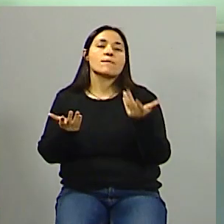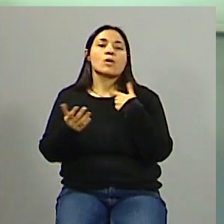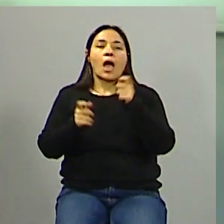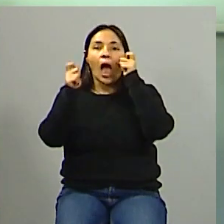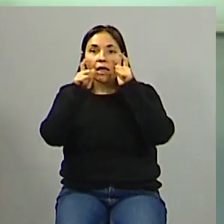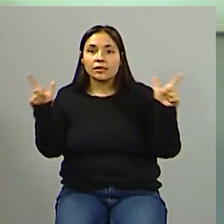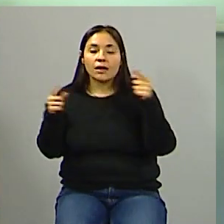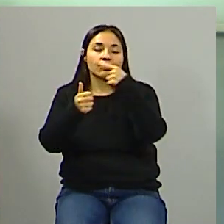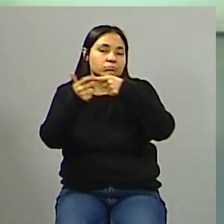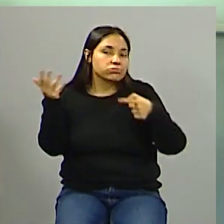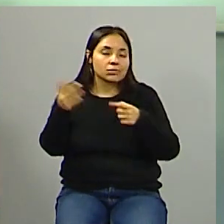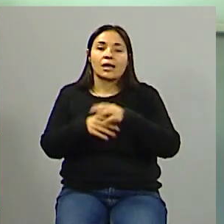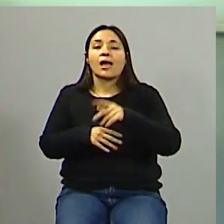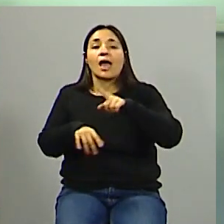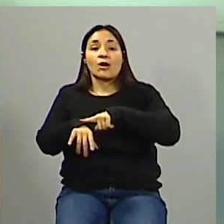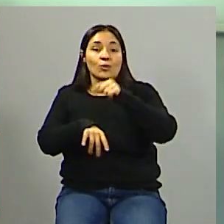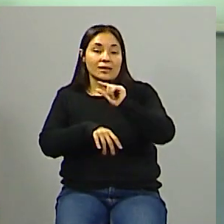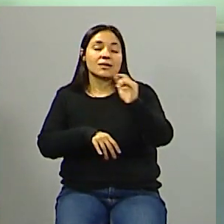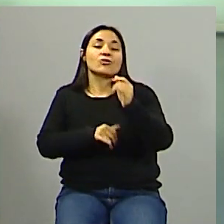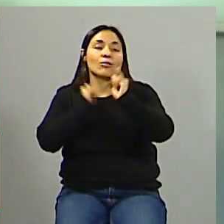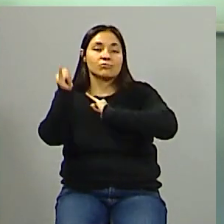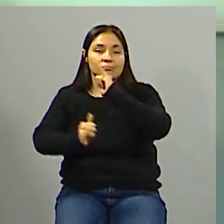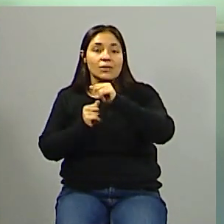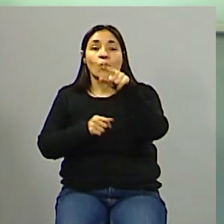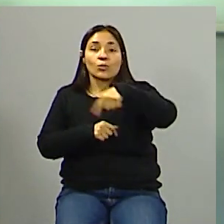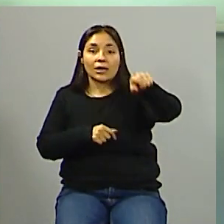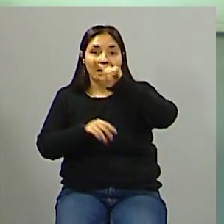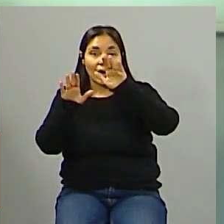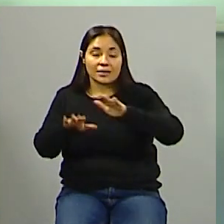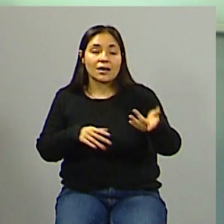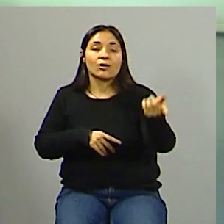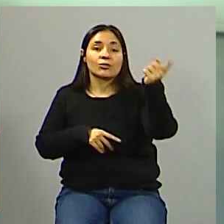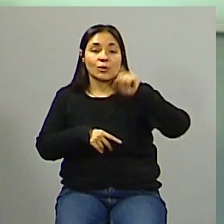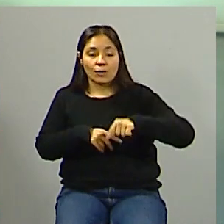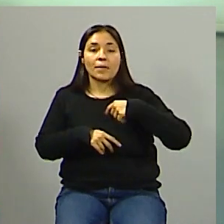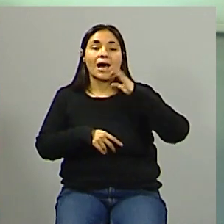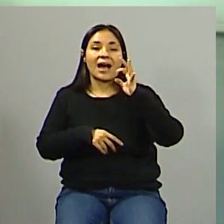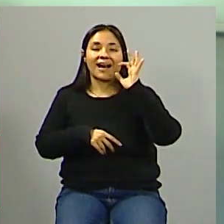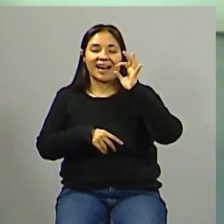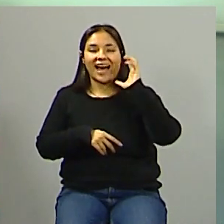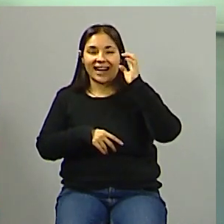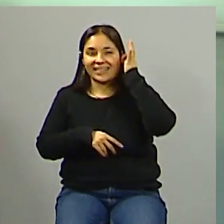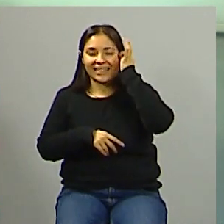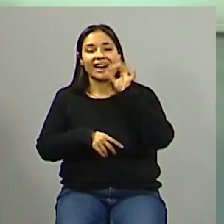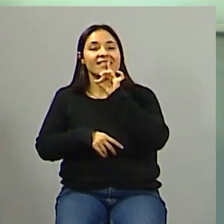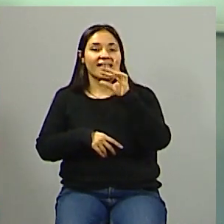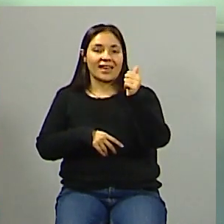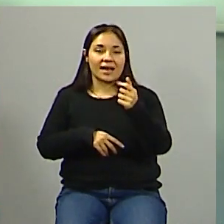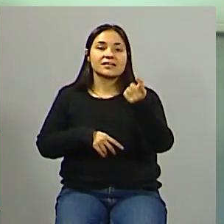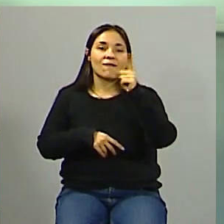tener presentes. De eso vamos a estar hablando en un ratito nada más, así que quédense aquí que estamos en el 30 de la TDA. Esto es Chat Político, ya